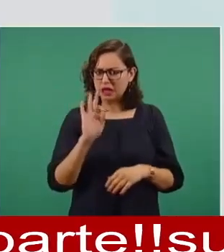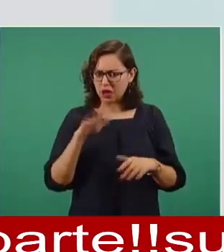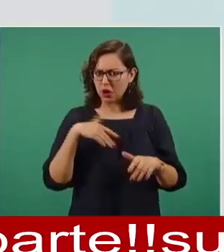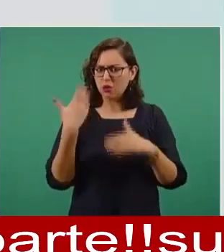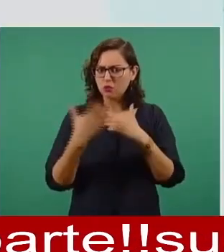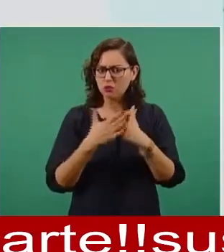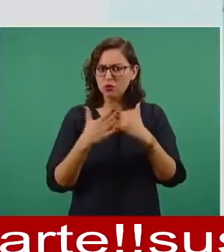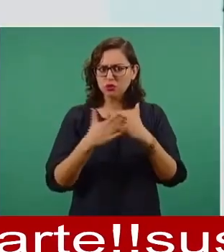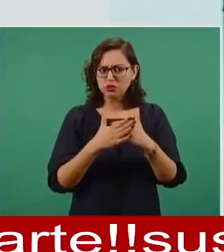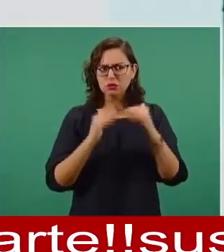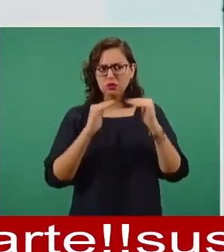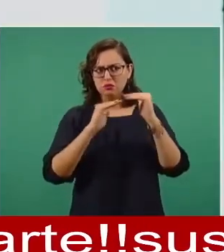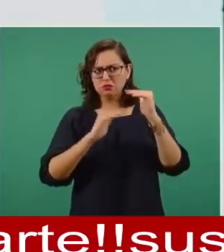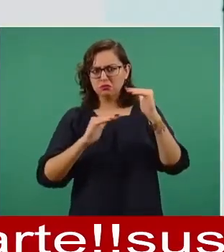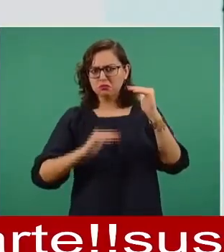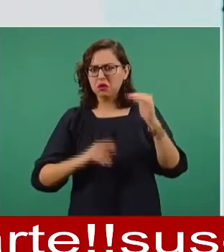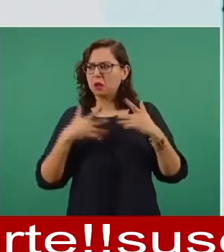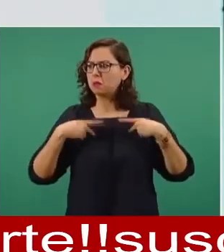la despedida.